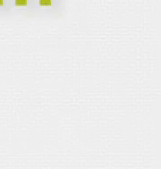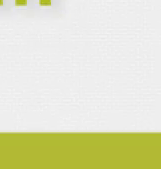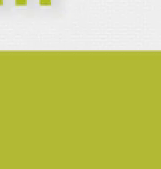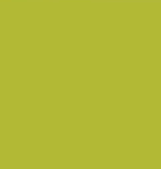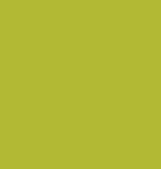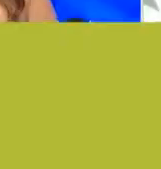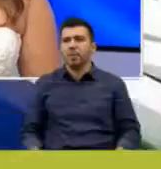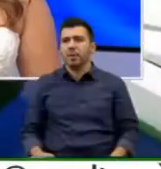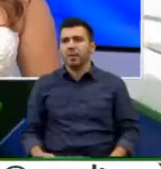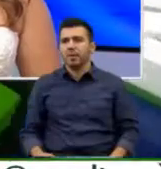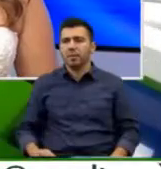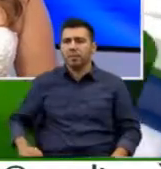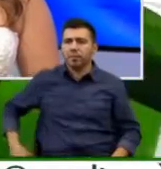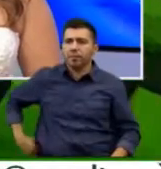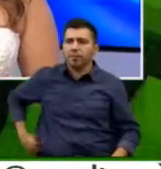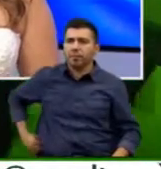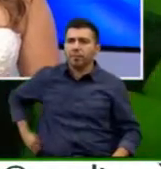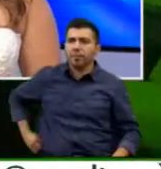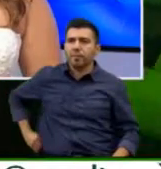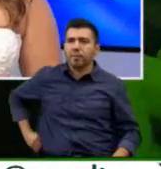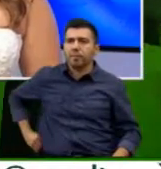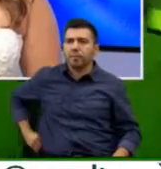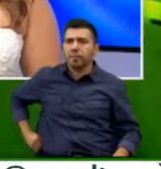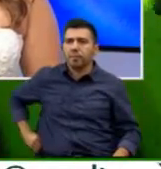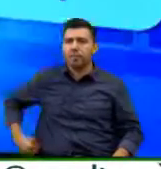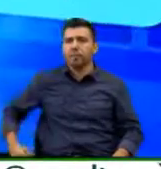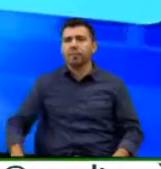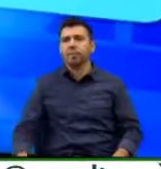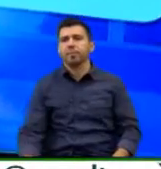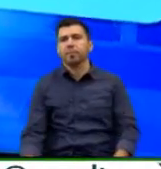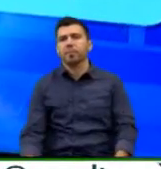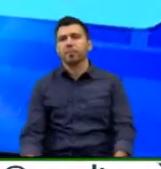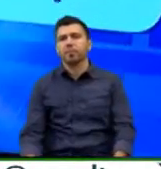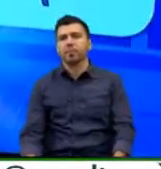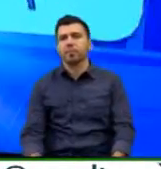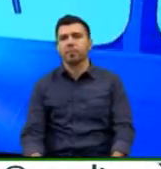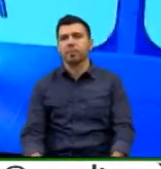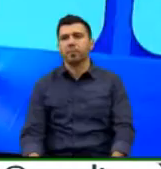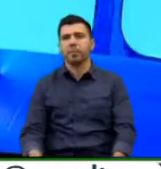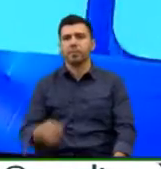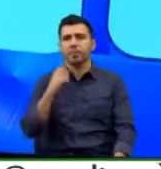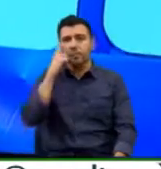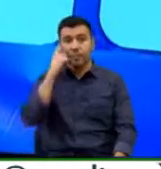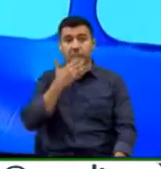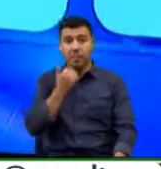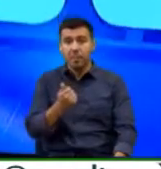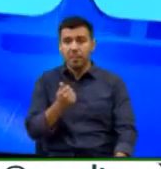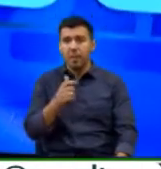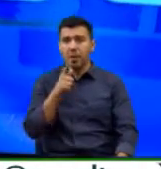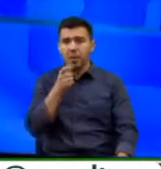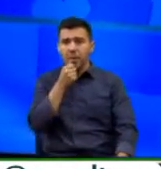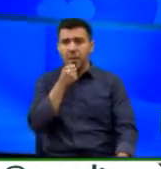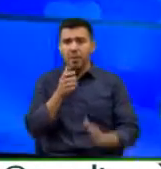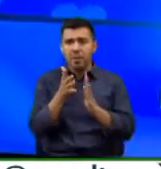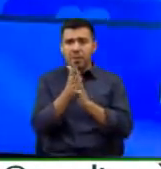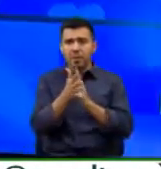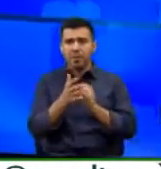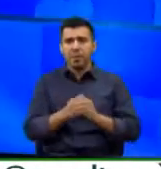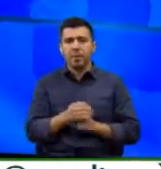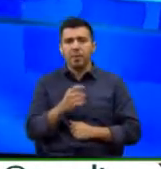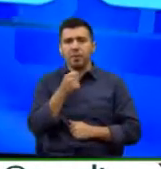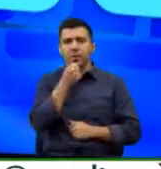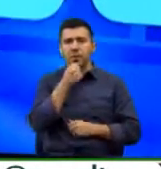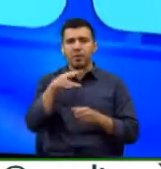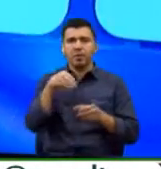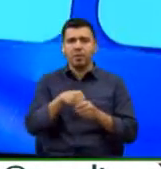canaltro.com. Karen, buenas tardes y buenas tardes para todos nuestros televidentes y bienvenidos a la mejor información de la cultura y el entretenimiento en Oriente Noticias. Y